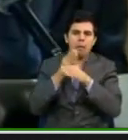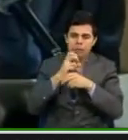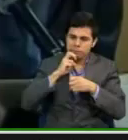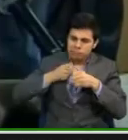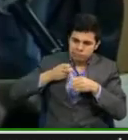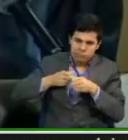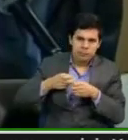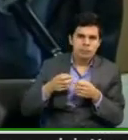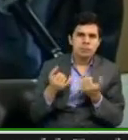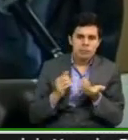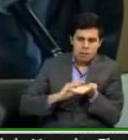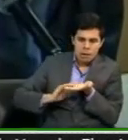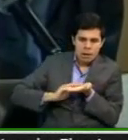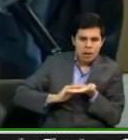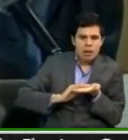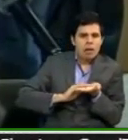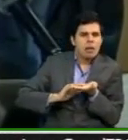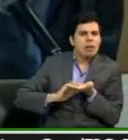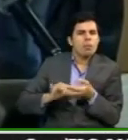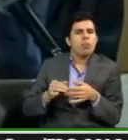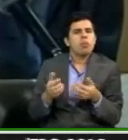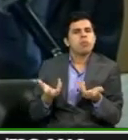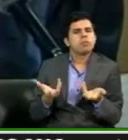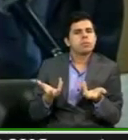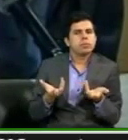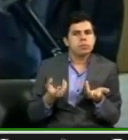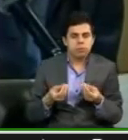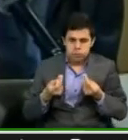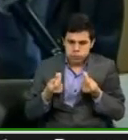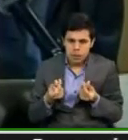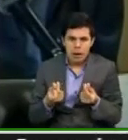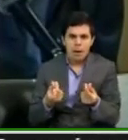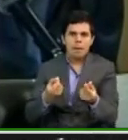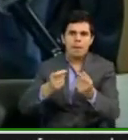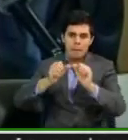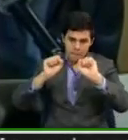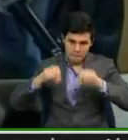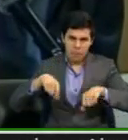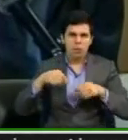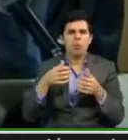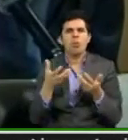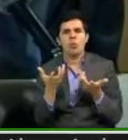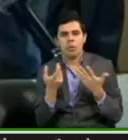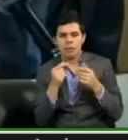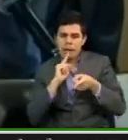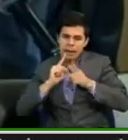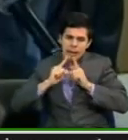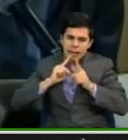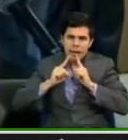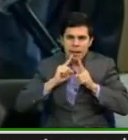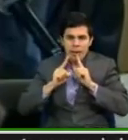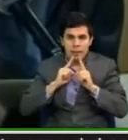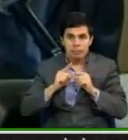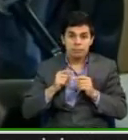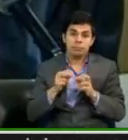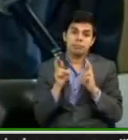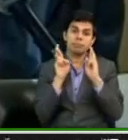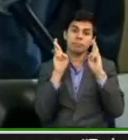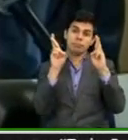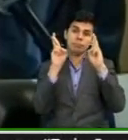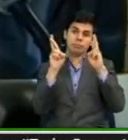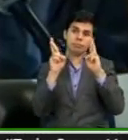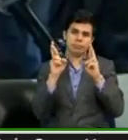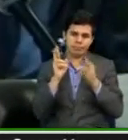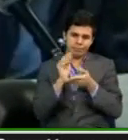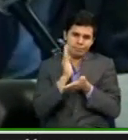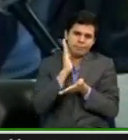puede resolver de una manera más rápido posible a través del diálogo y que ojalá no se